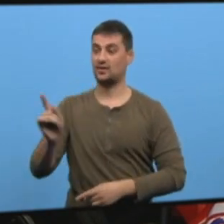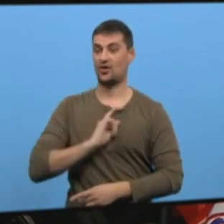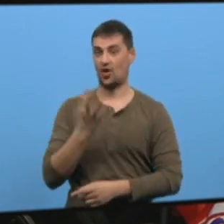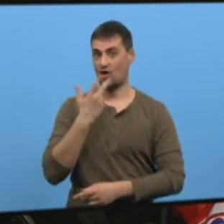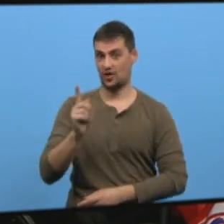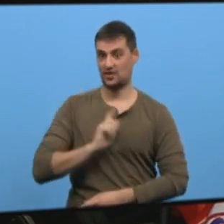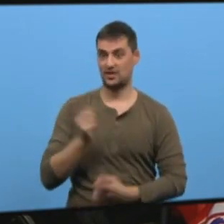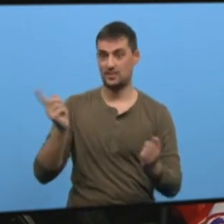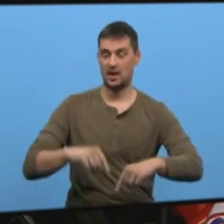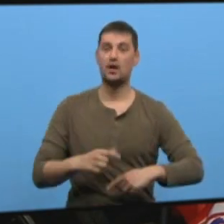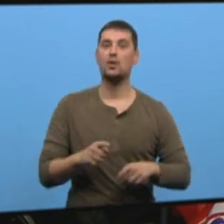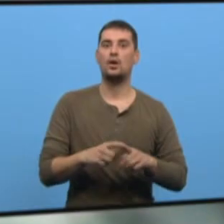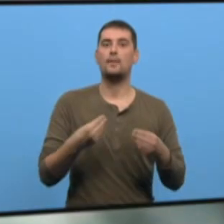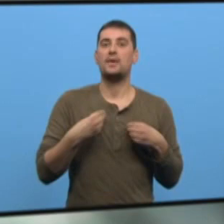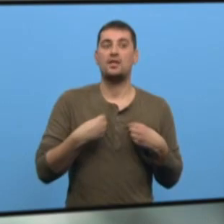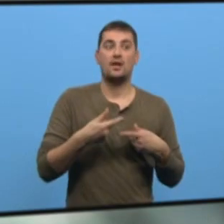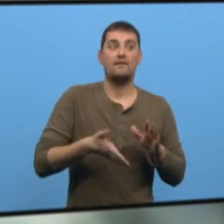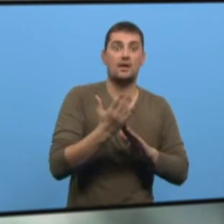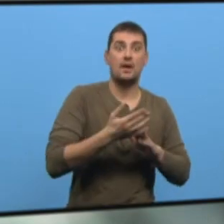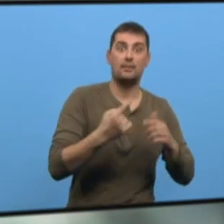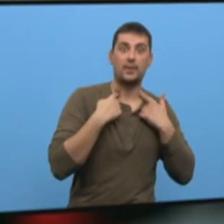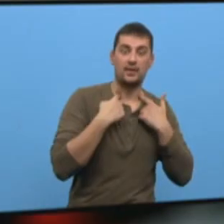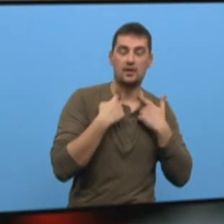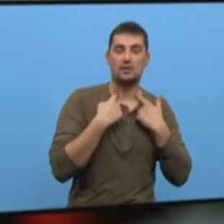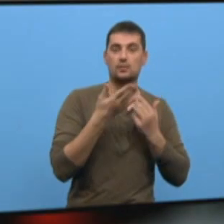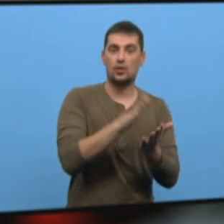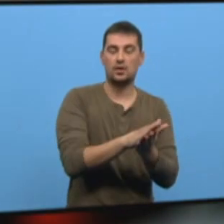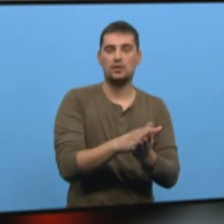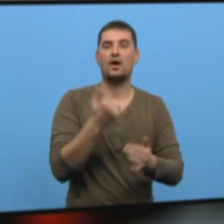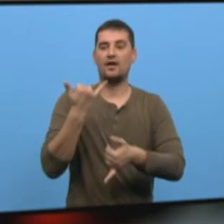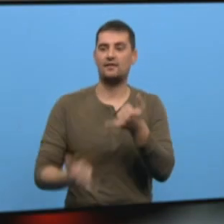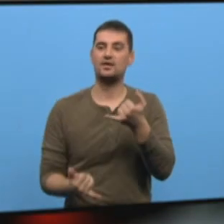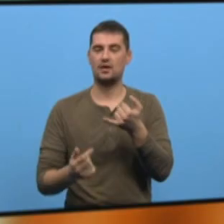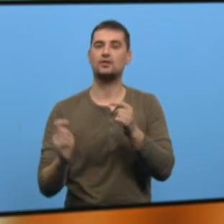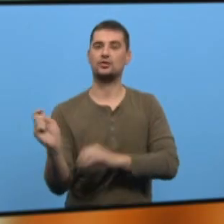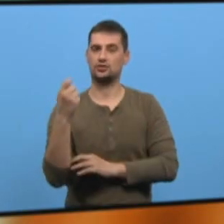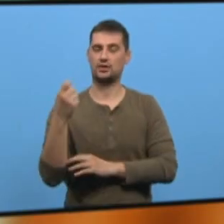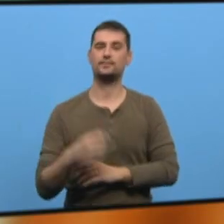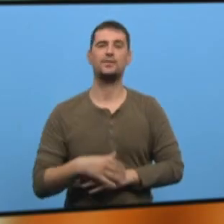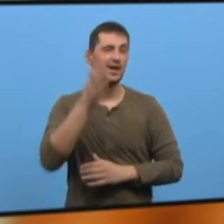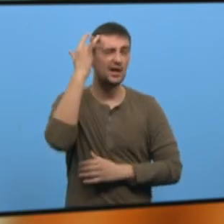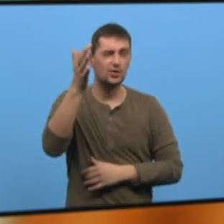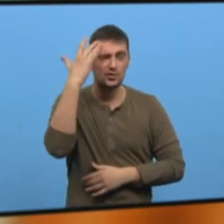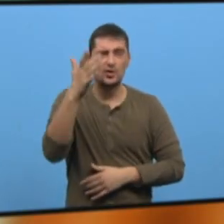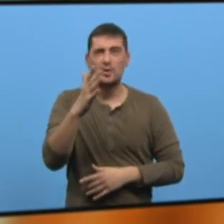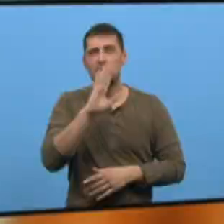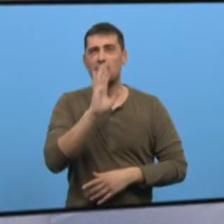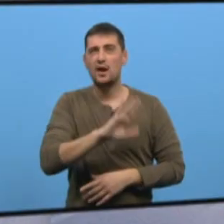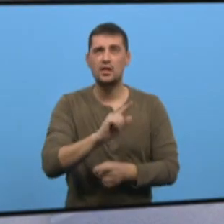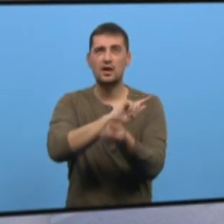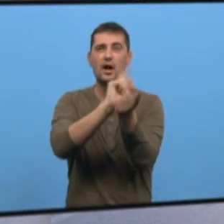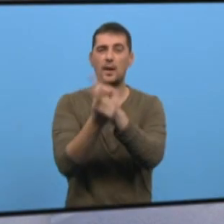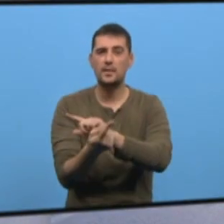importante una queos cambar pero Santi deci logo uno